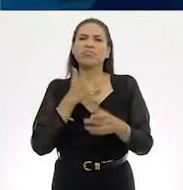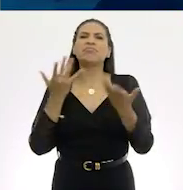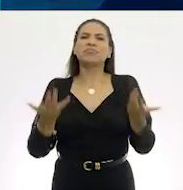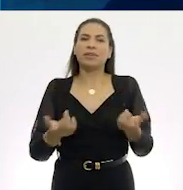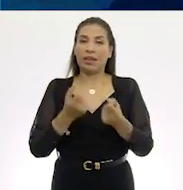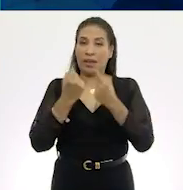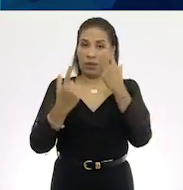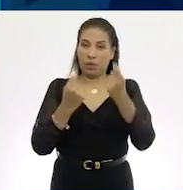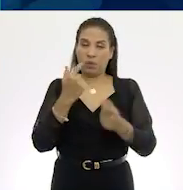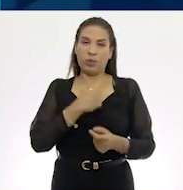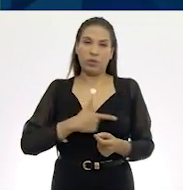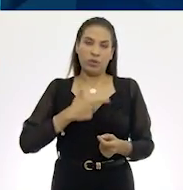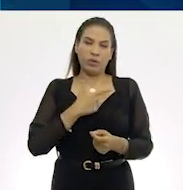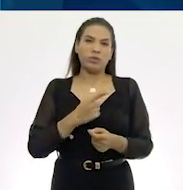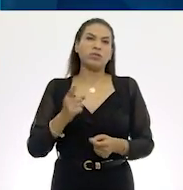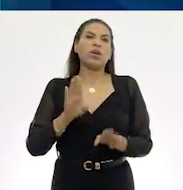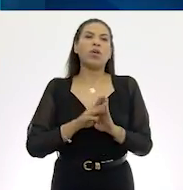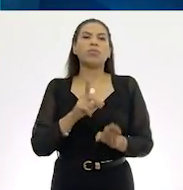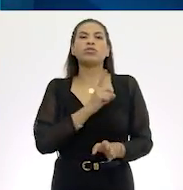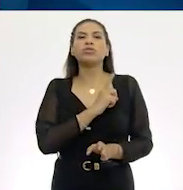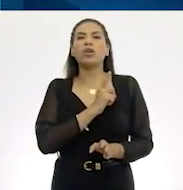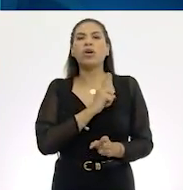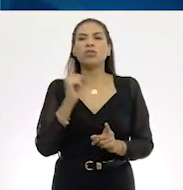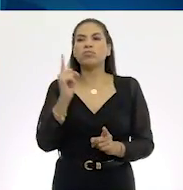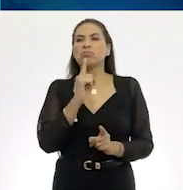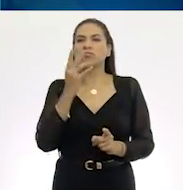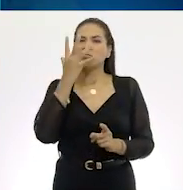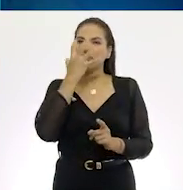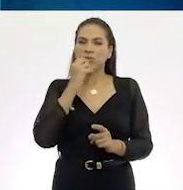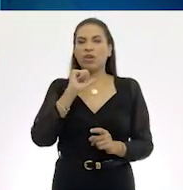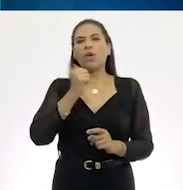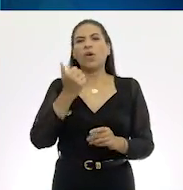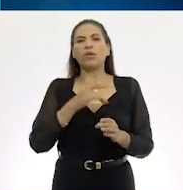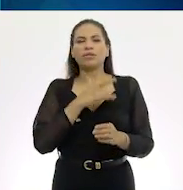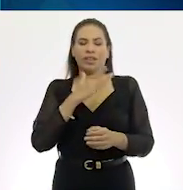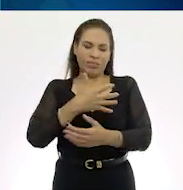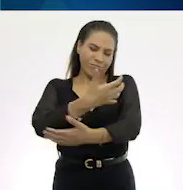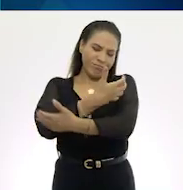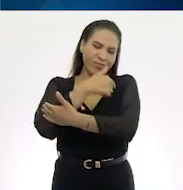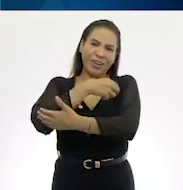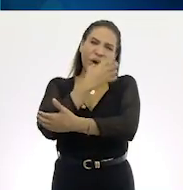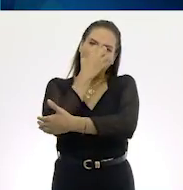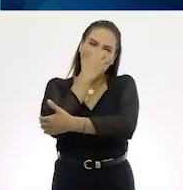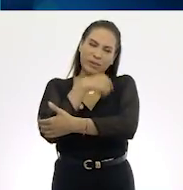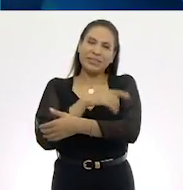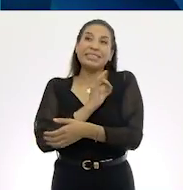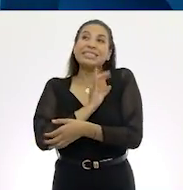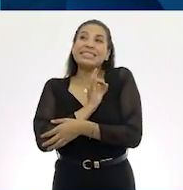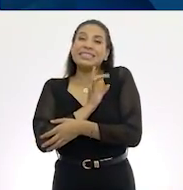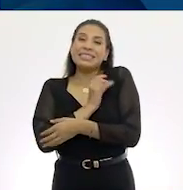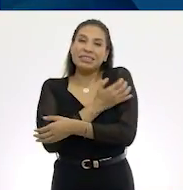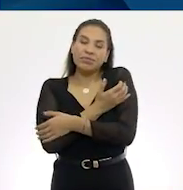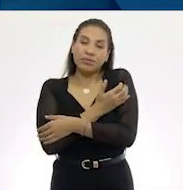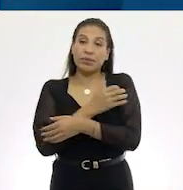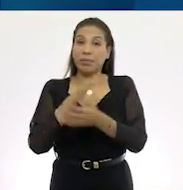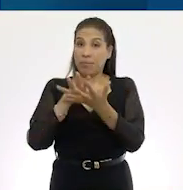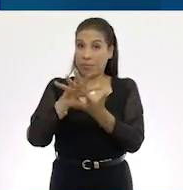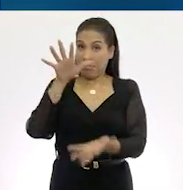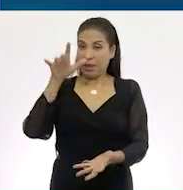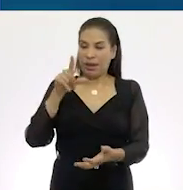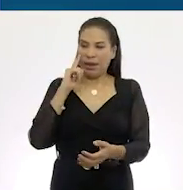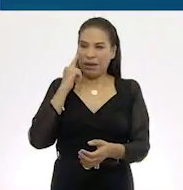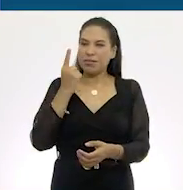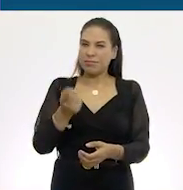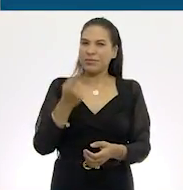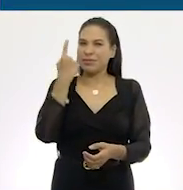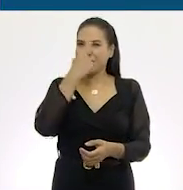quienes les gusta estar solos cuando están tristes, o quienes abrazan su peluche favorito cuando tienen miedo. A la mayoría se les nota en